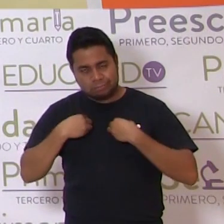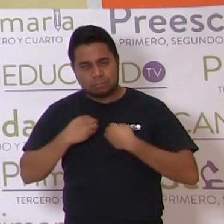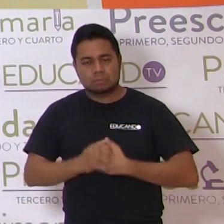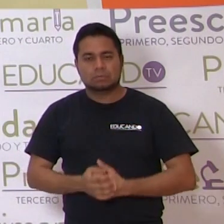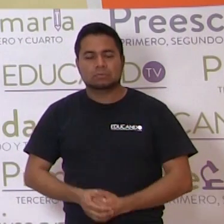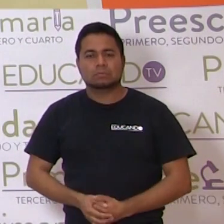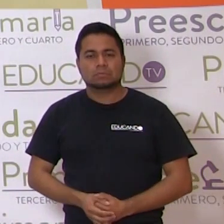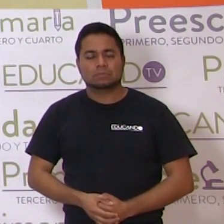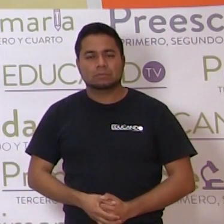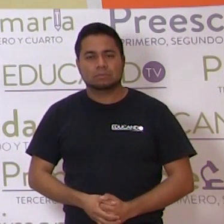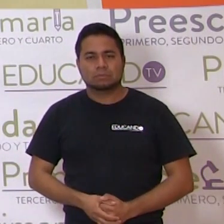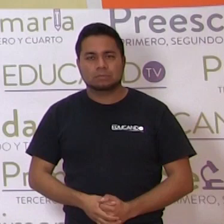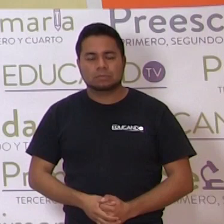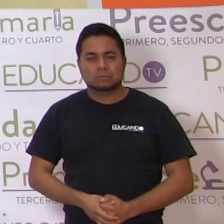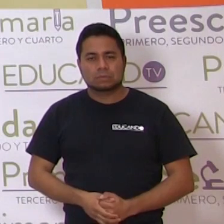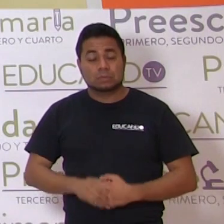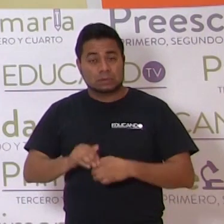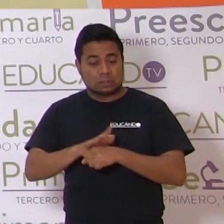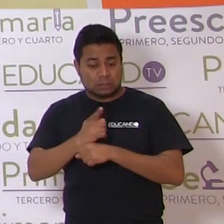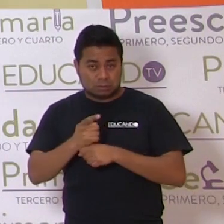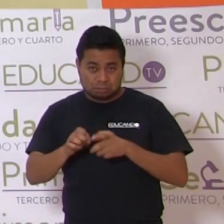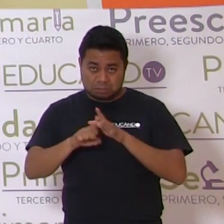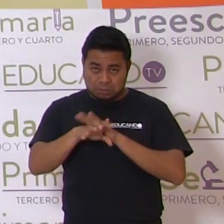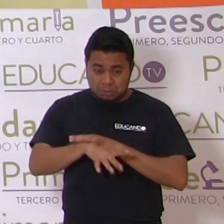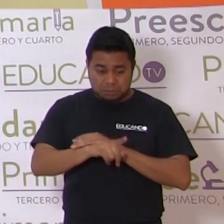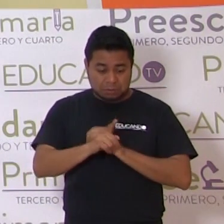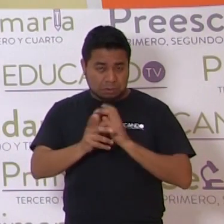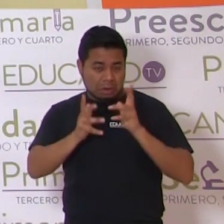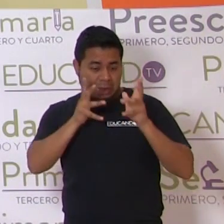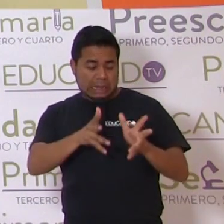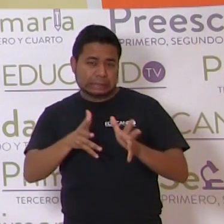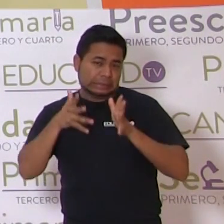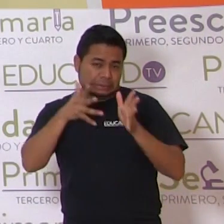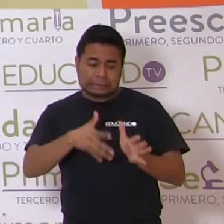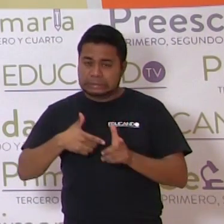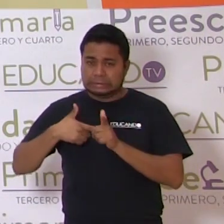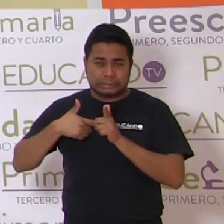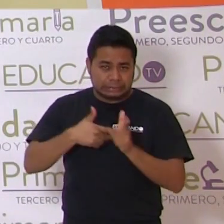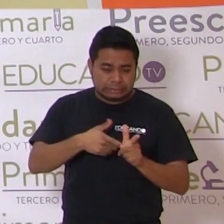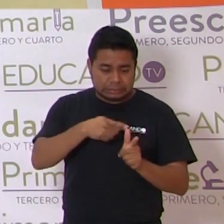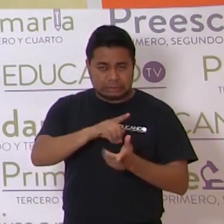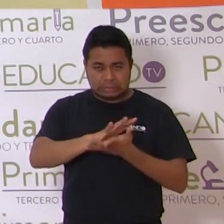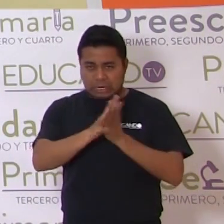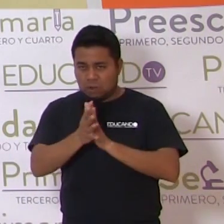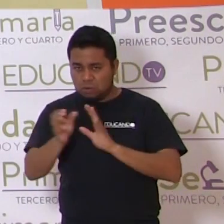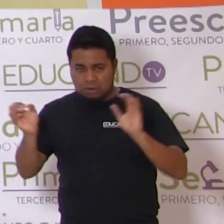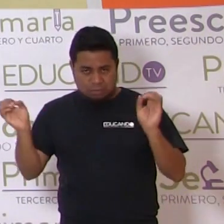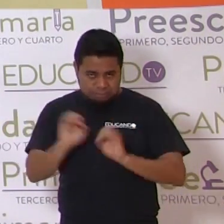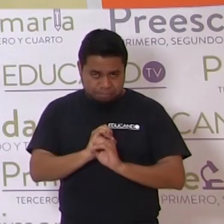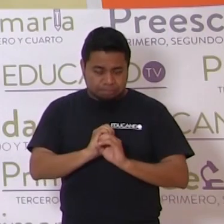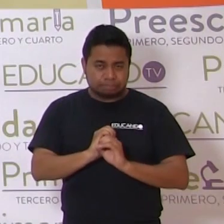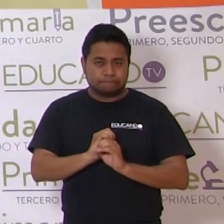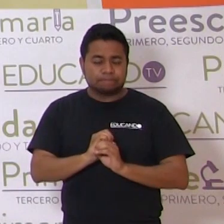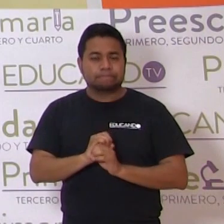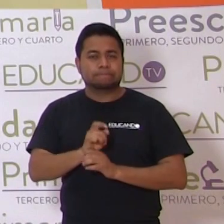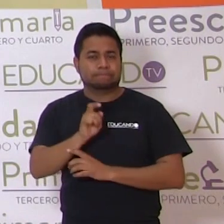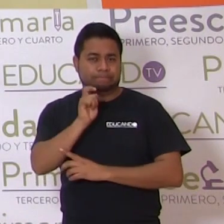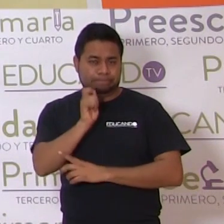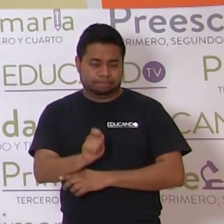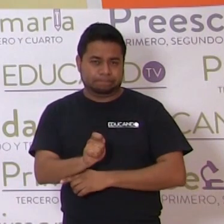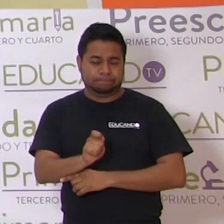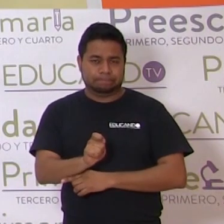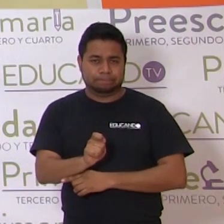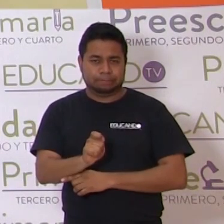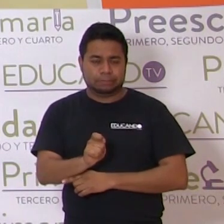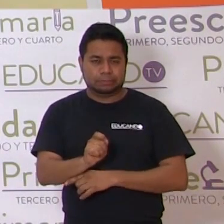natural, ya que si no cambiara de estado y no se transformara una y otra vez, no